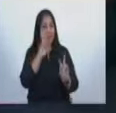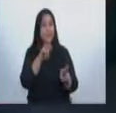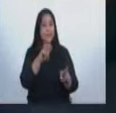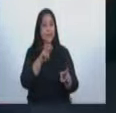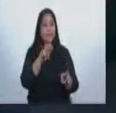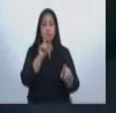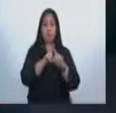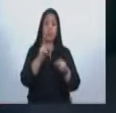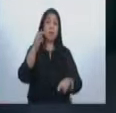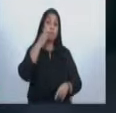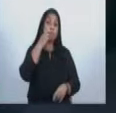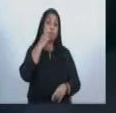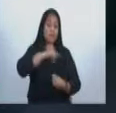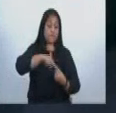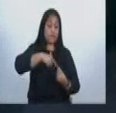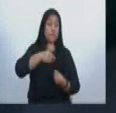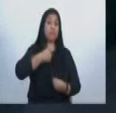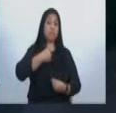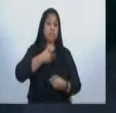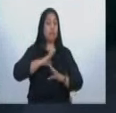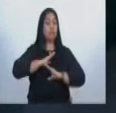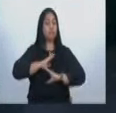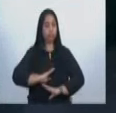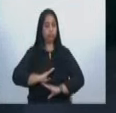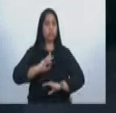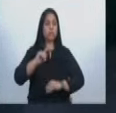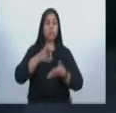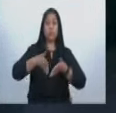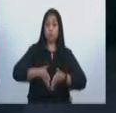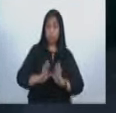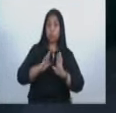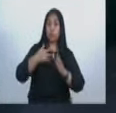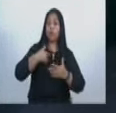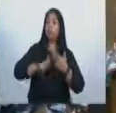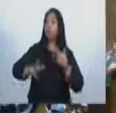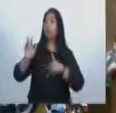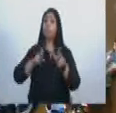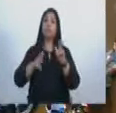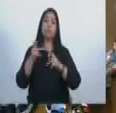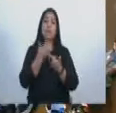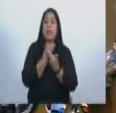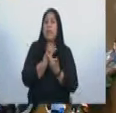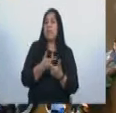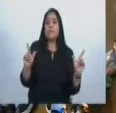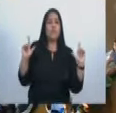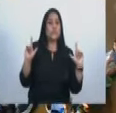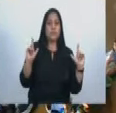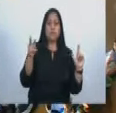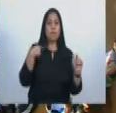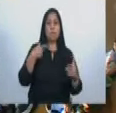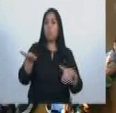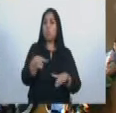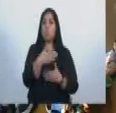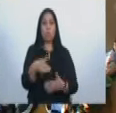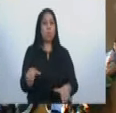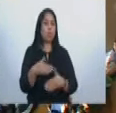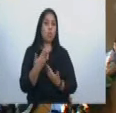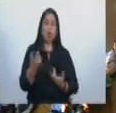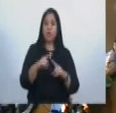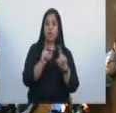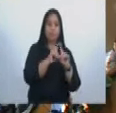los padres de familia puedan tener la tranquilidad de que sus hijos se movilicen libremente por calles